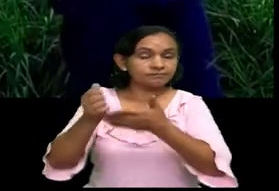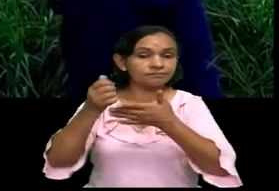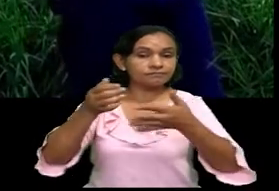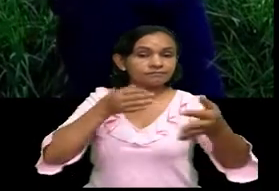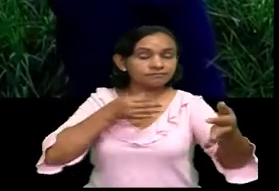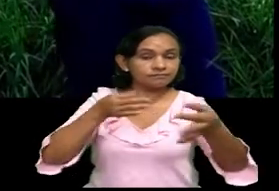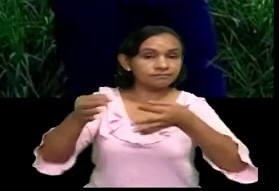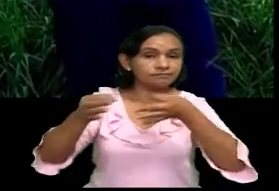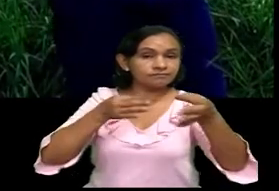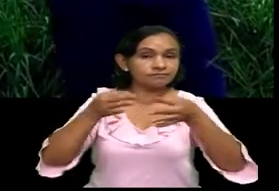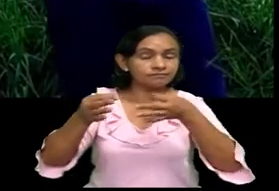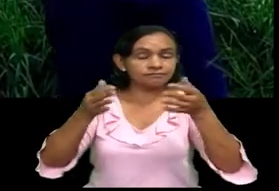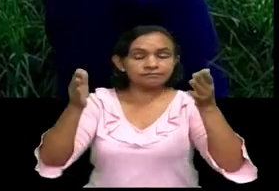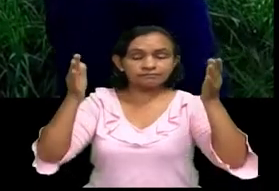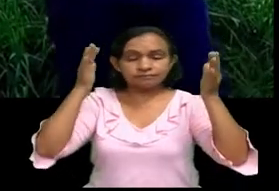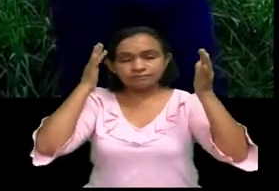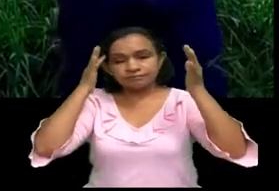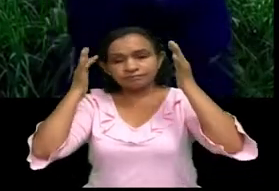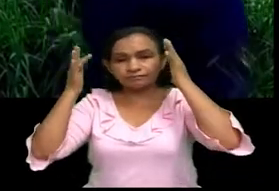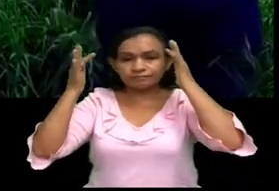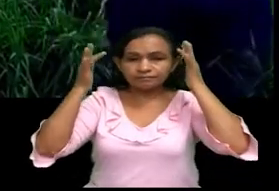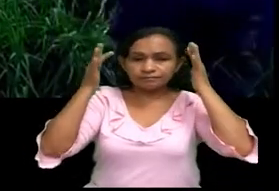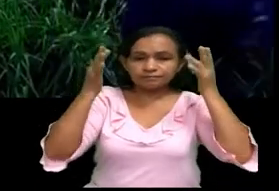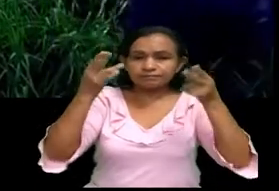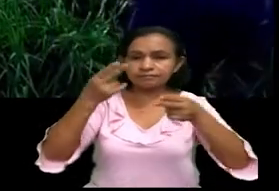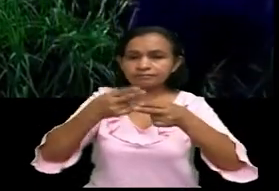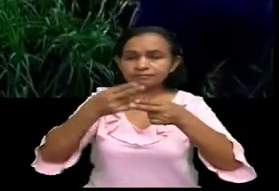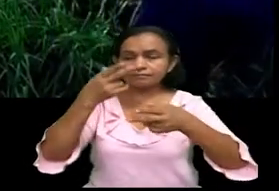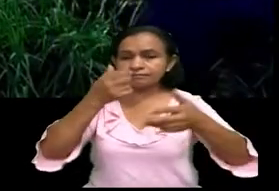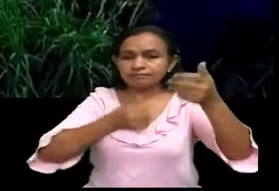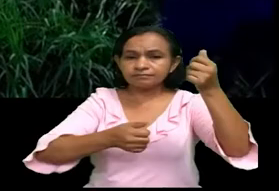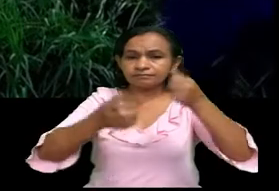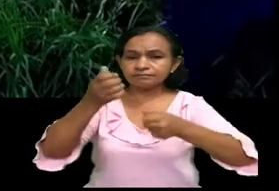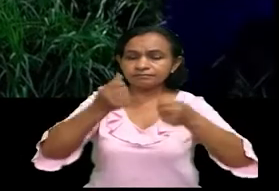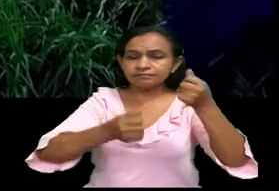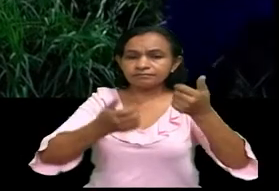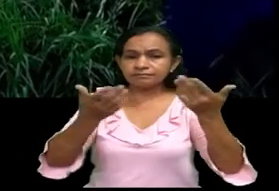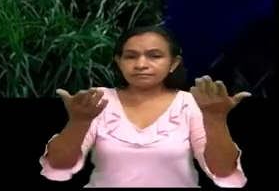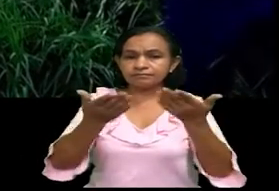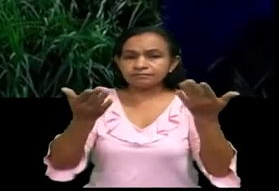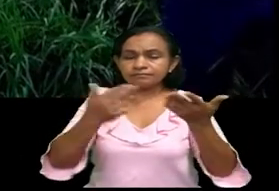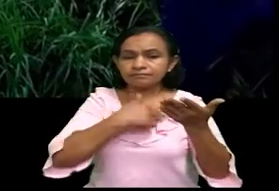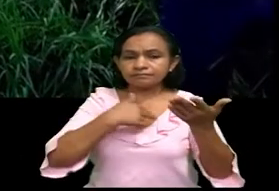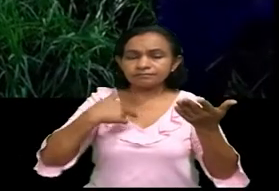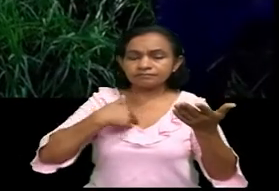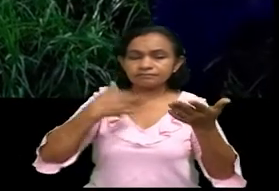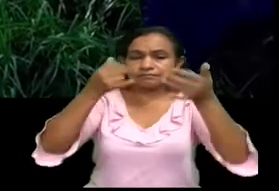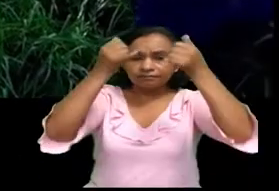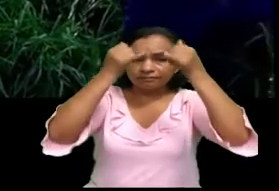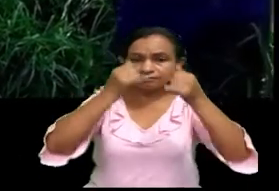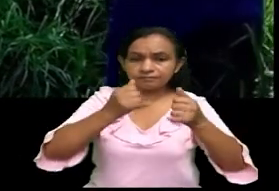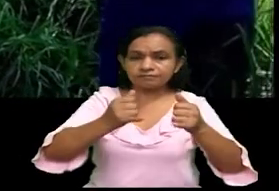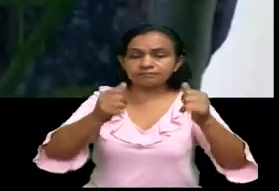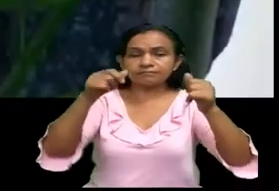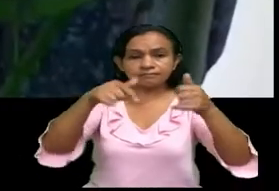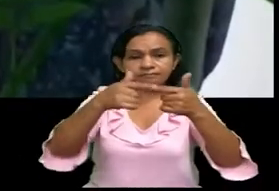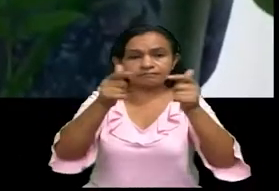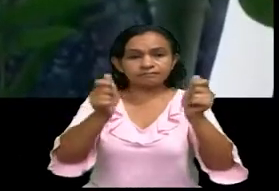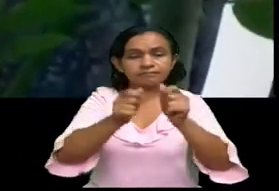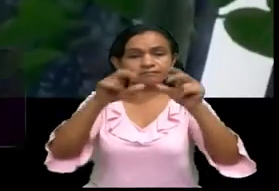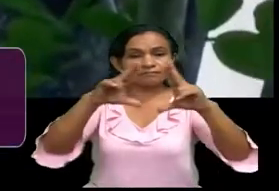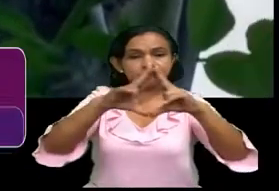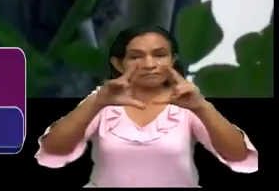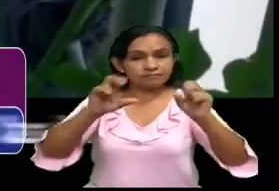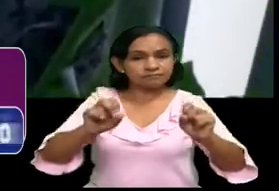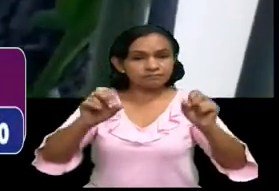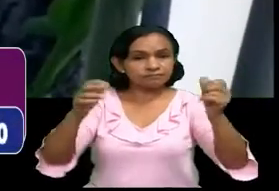expresaban la preocupación sobre lo que llamaban la lecherización del hato ganadero. Significaba que se han